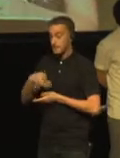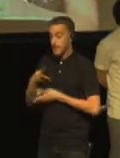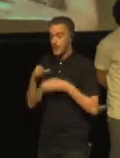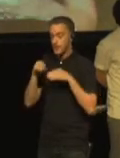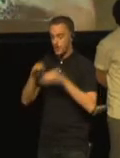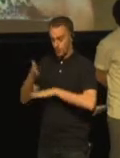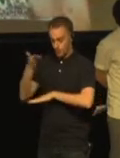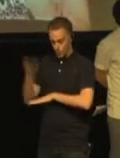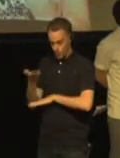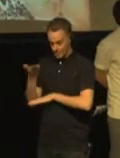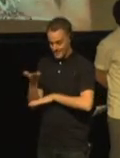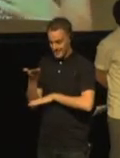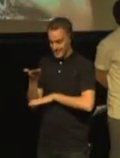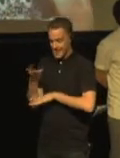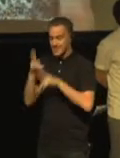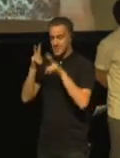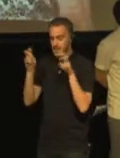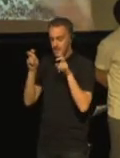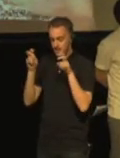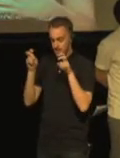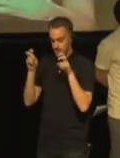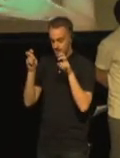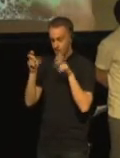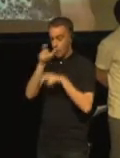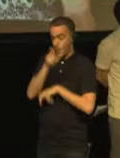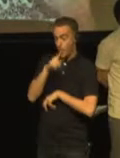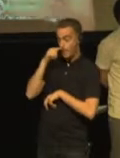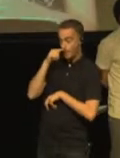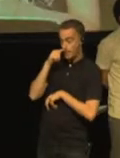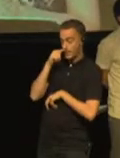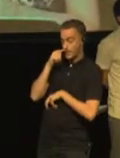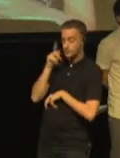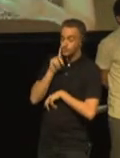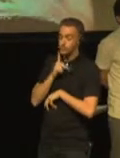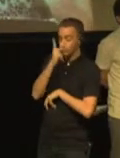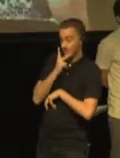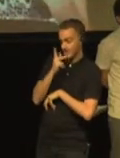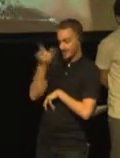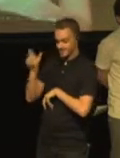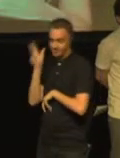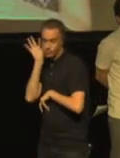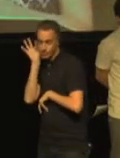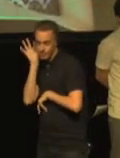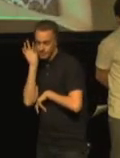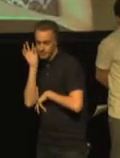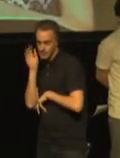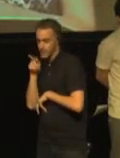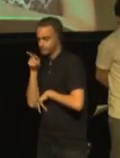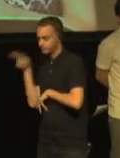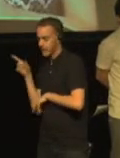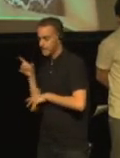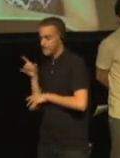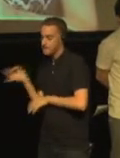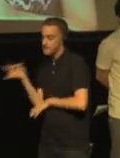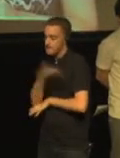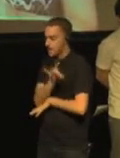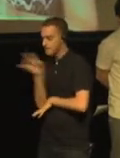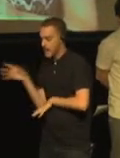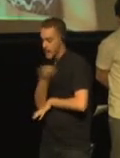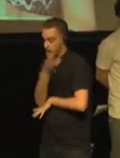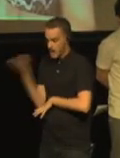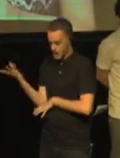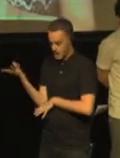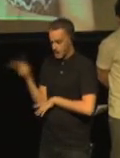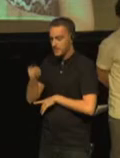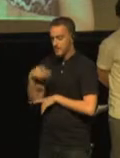sobre las diferencias entre los hombres sordociegos y las mujeres sordociegas, si hay más hombres que mujeres o viceversa. Queríamos